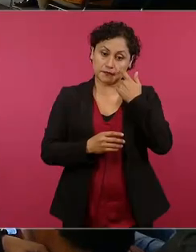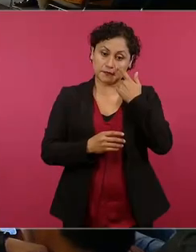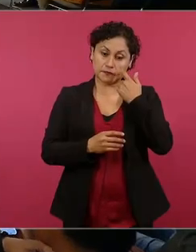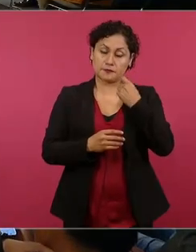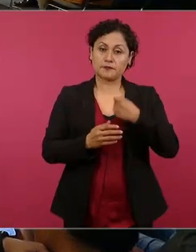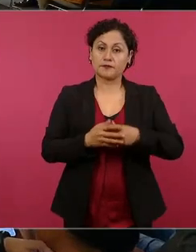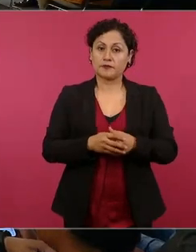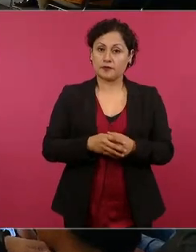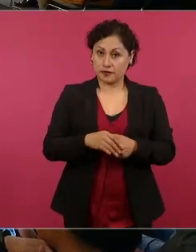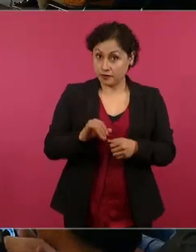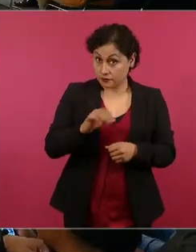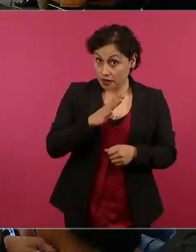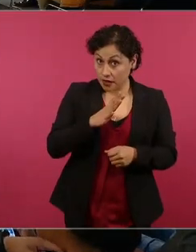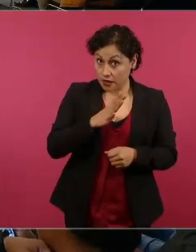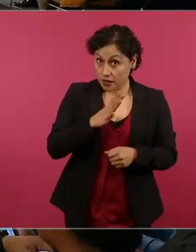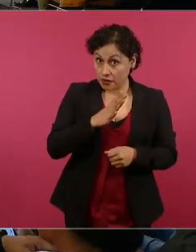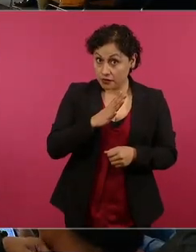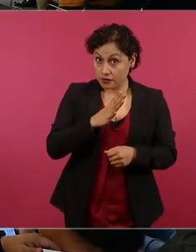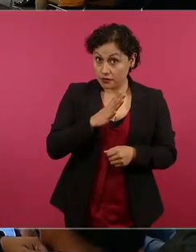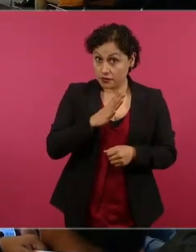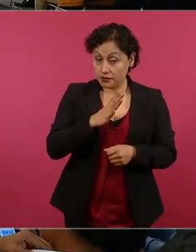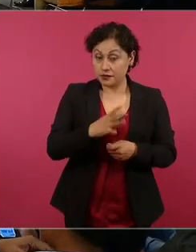¿Sí está?